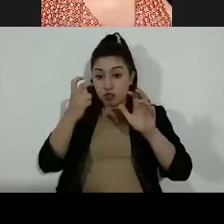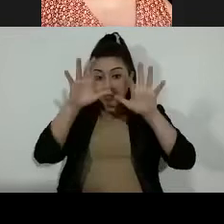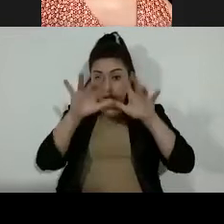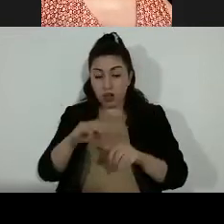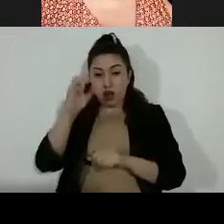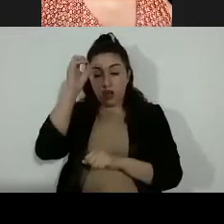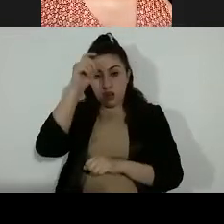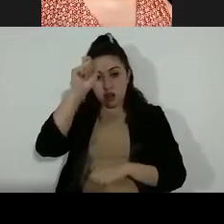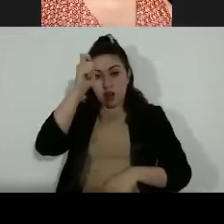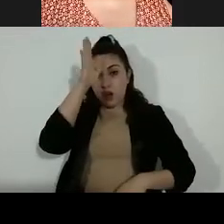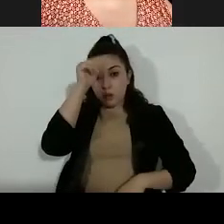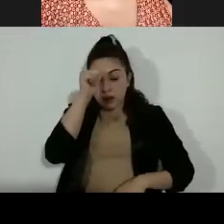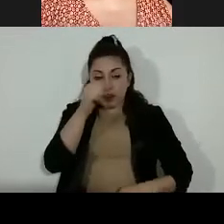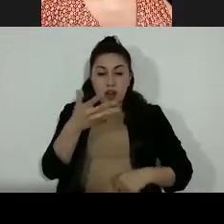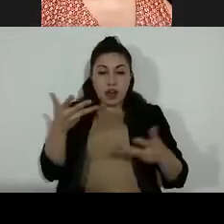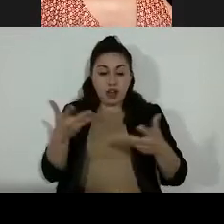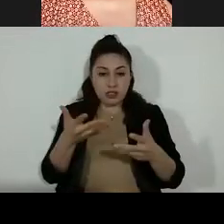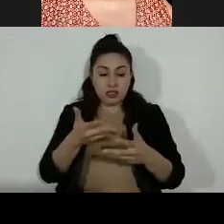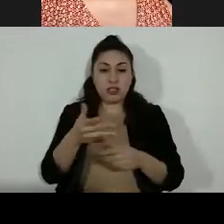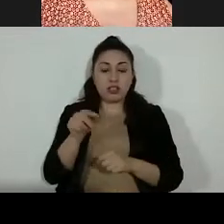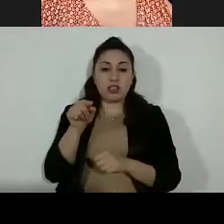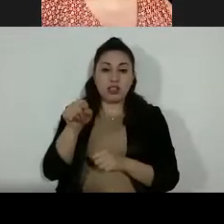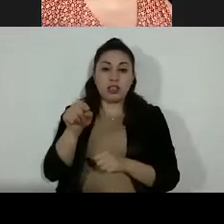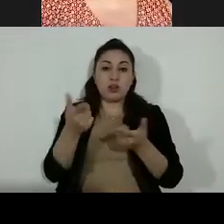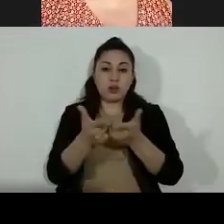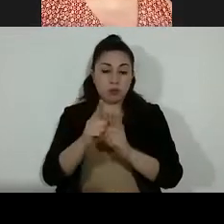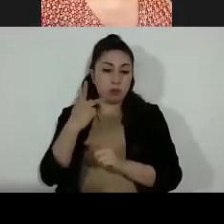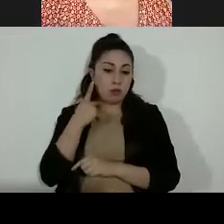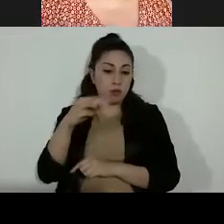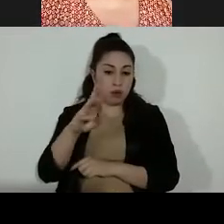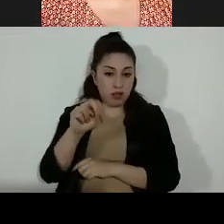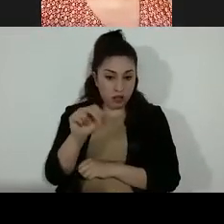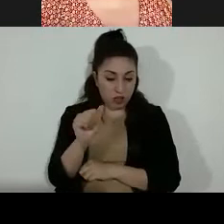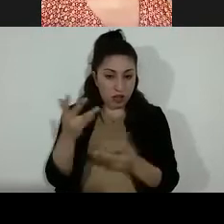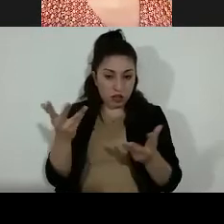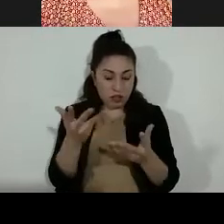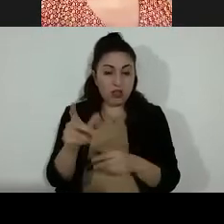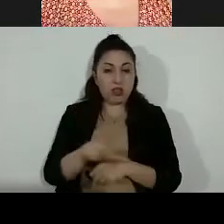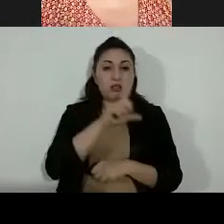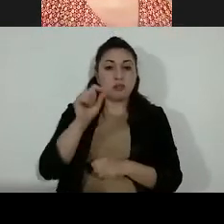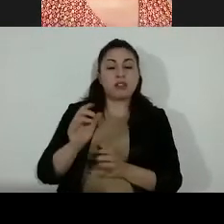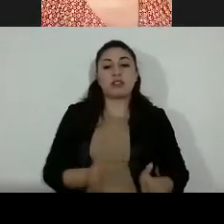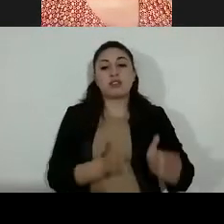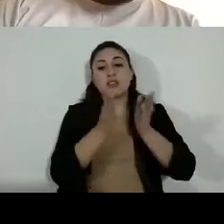que fue presentado por parte del grupo parlamentario de Morena y enseguida se